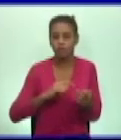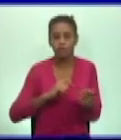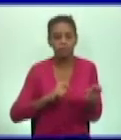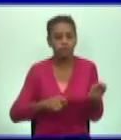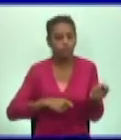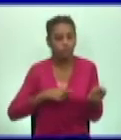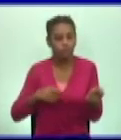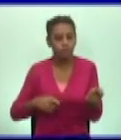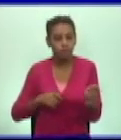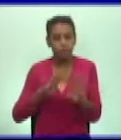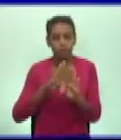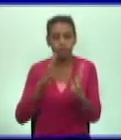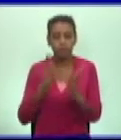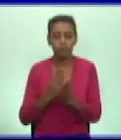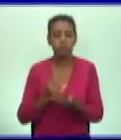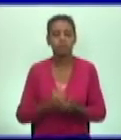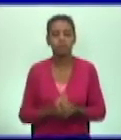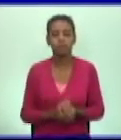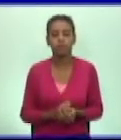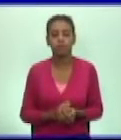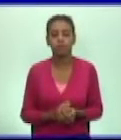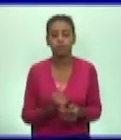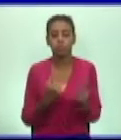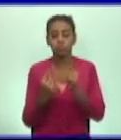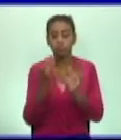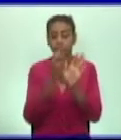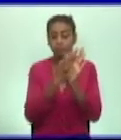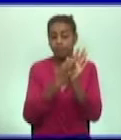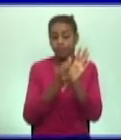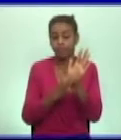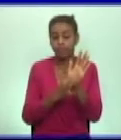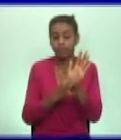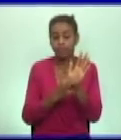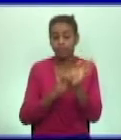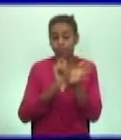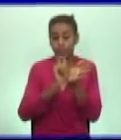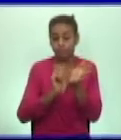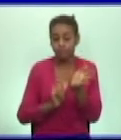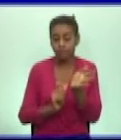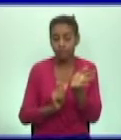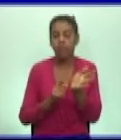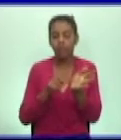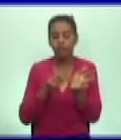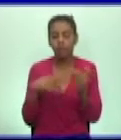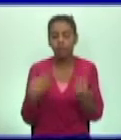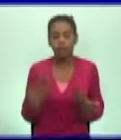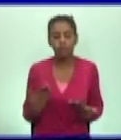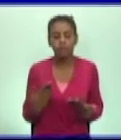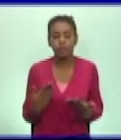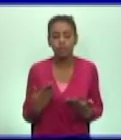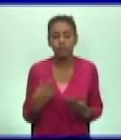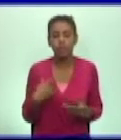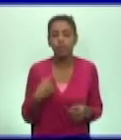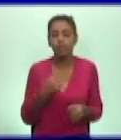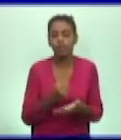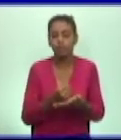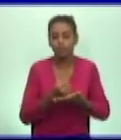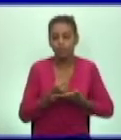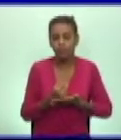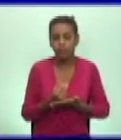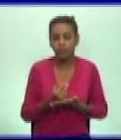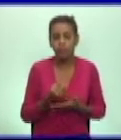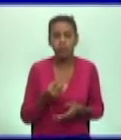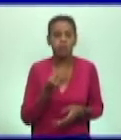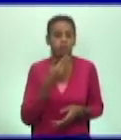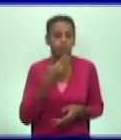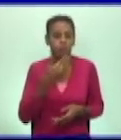desarrollo de la Segunda Guerra Mundial. Pero estos elementos que ustedes ven en pantalla, muchachos, precisamente van a motivar, van a influir de una manera muy positiva